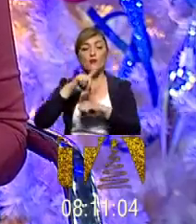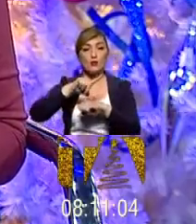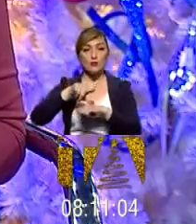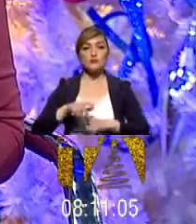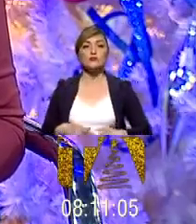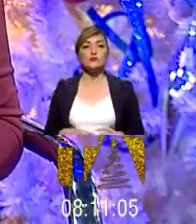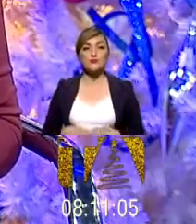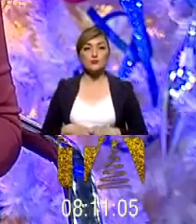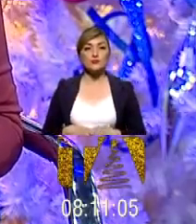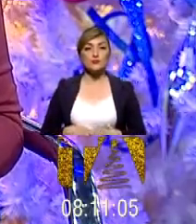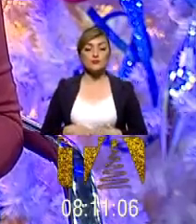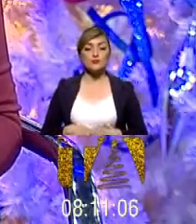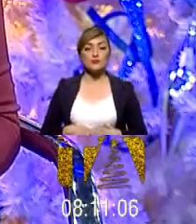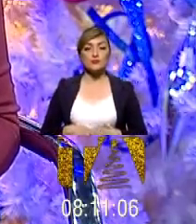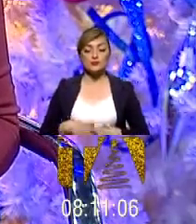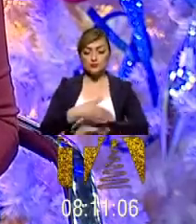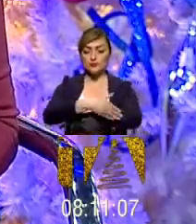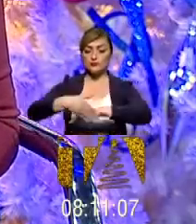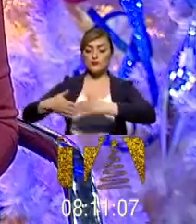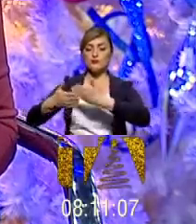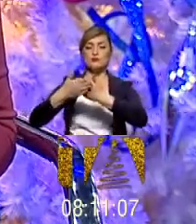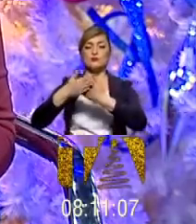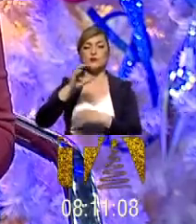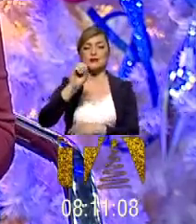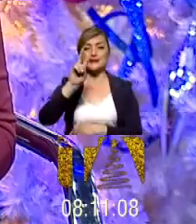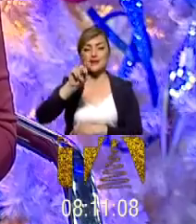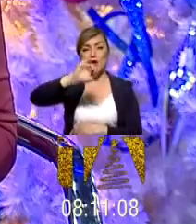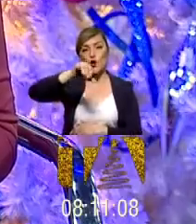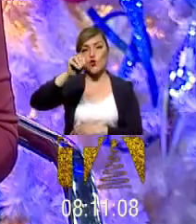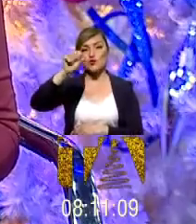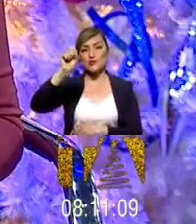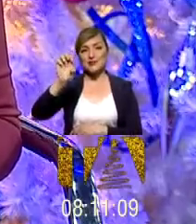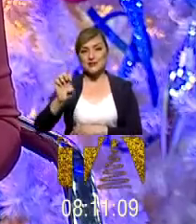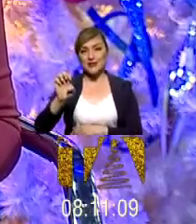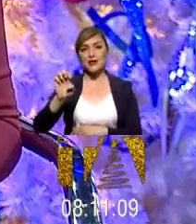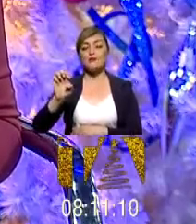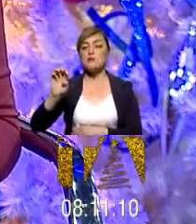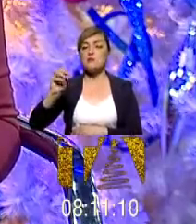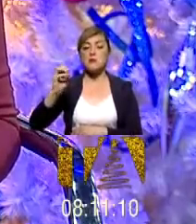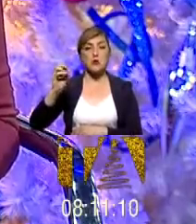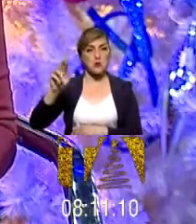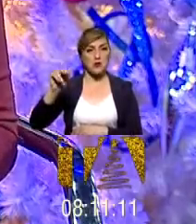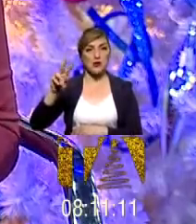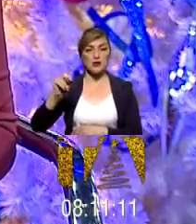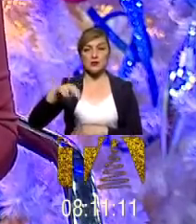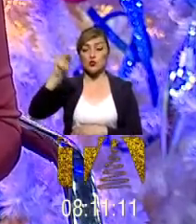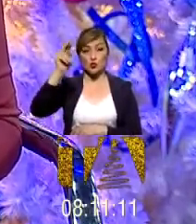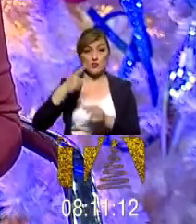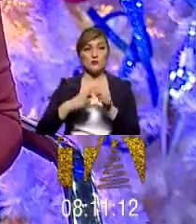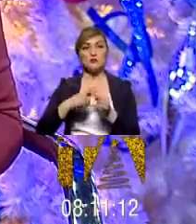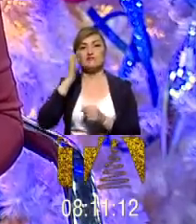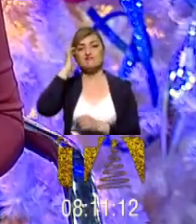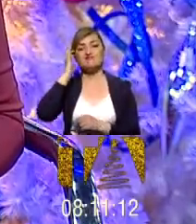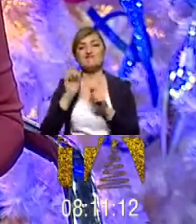8:11 les contamos que el cierre de una vía en San José de Morán, en el norte de Quito, mantiene preocupados a algunos de